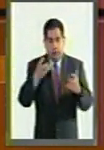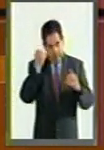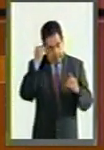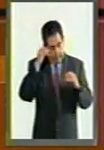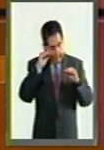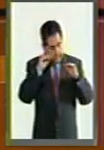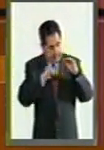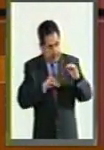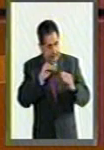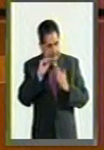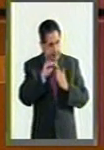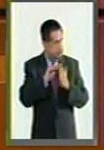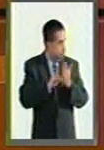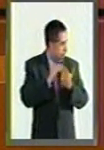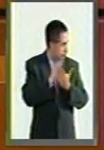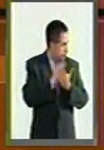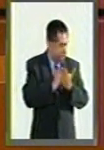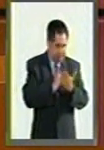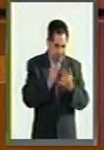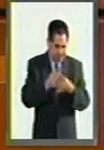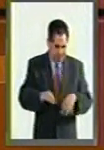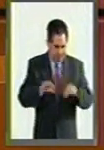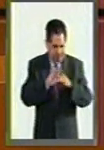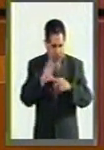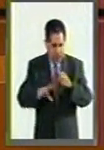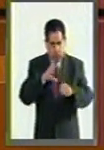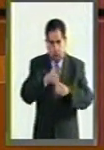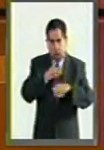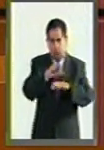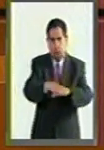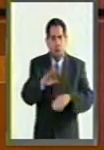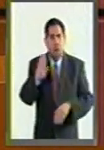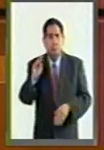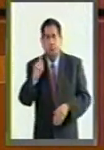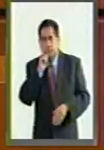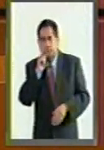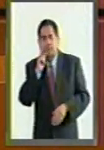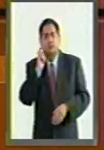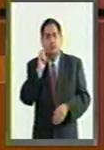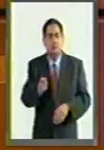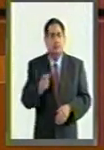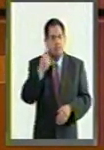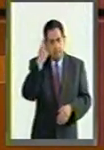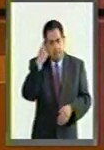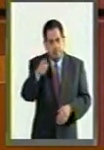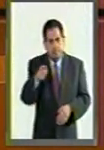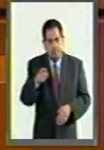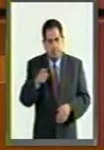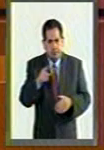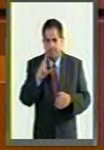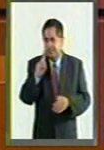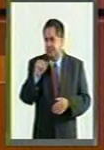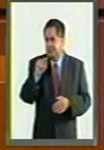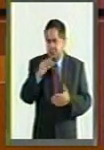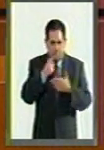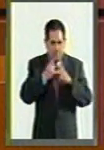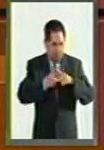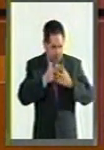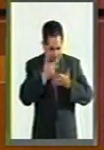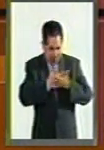marco regulatorio integral de la marihuana en México sobre la base de datos